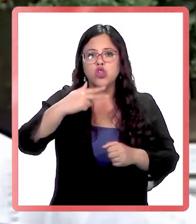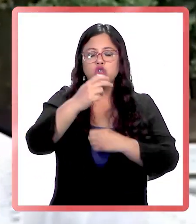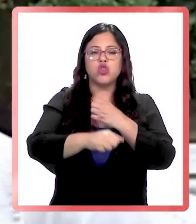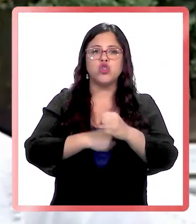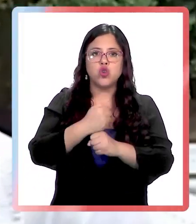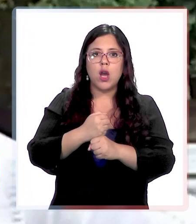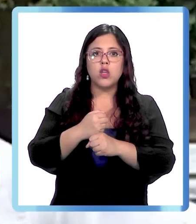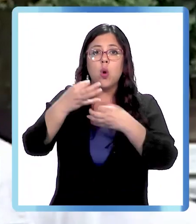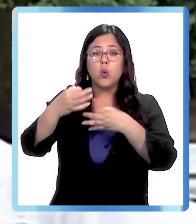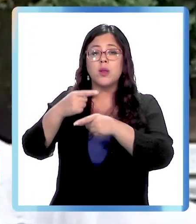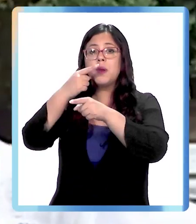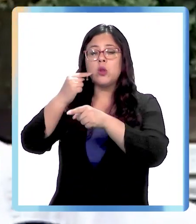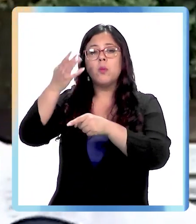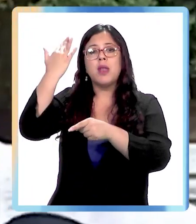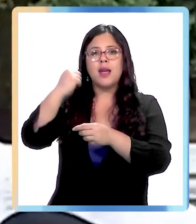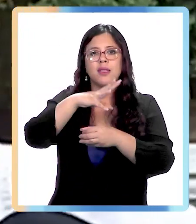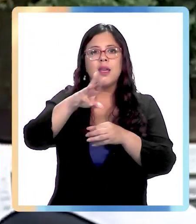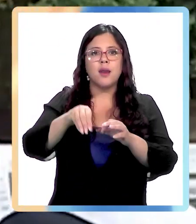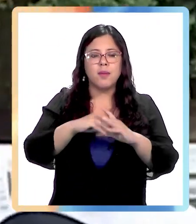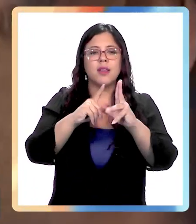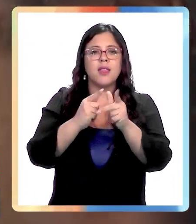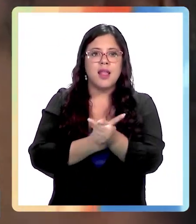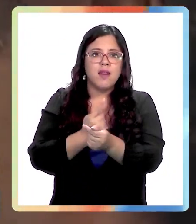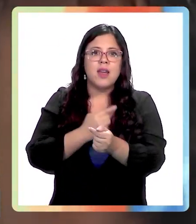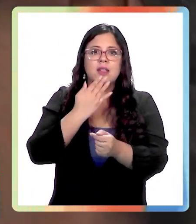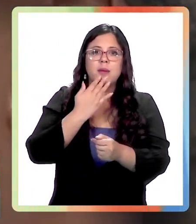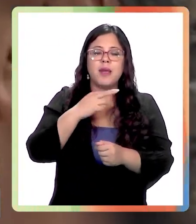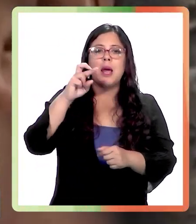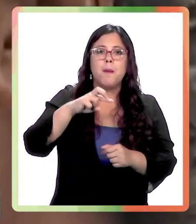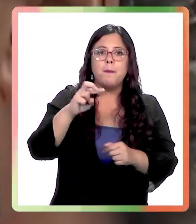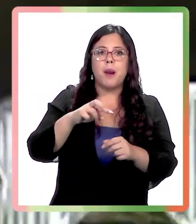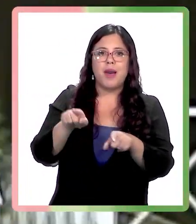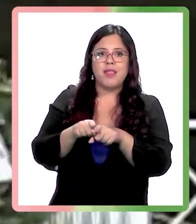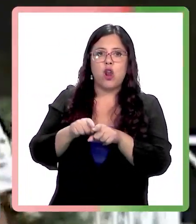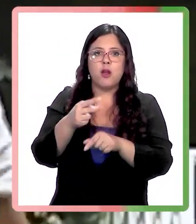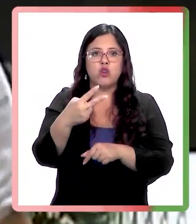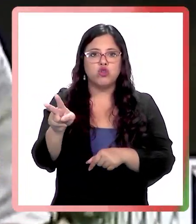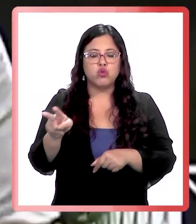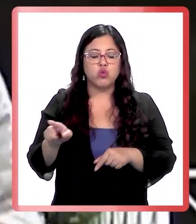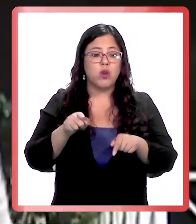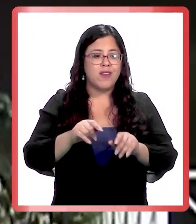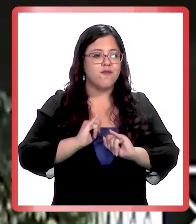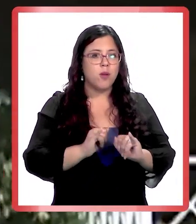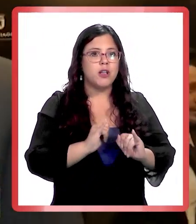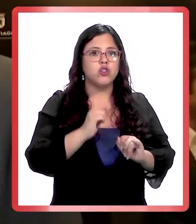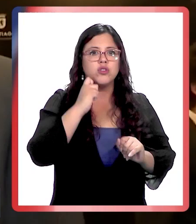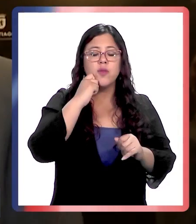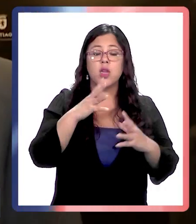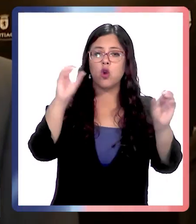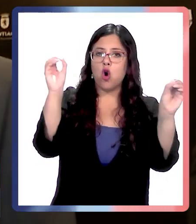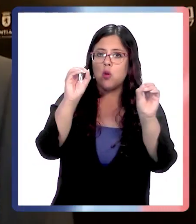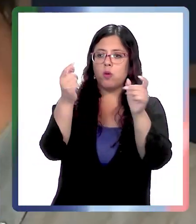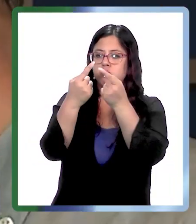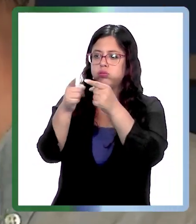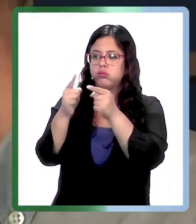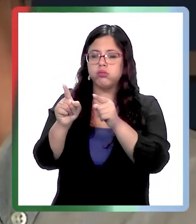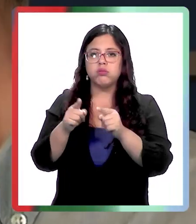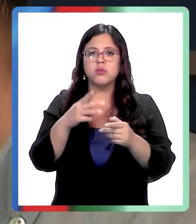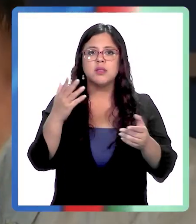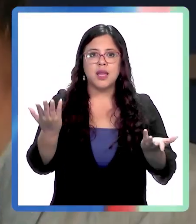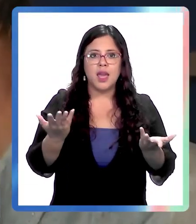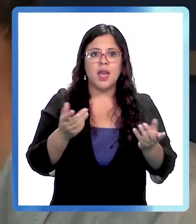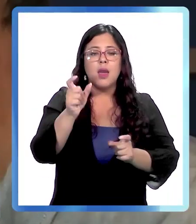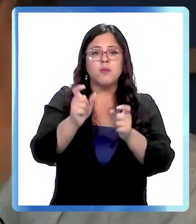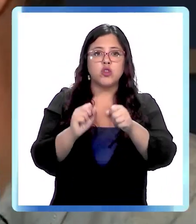18, cuando Campos aún era parte de la familia y padre de sus hermanos. Una noticia que ha generado diversas reacciones,